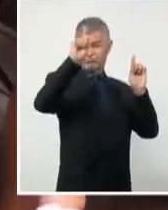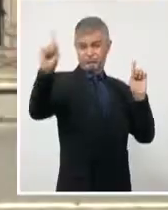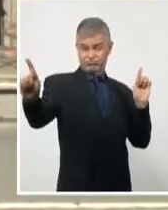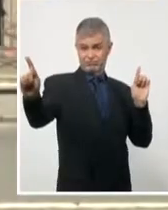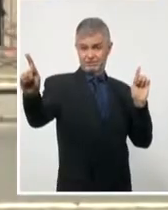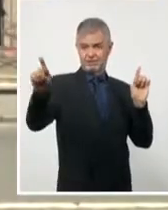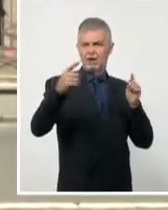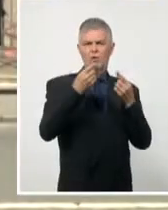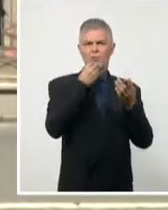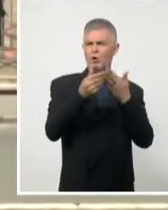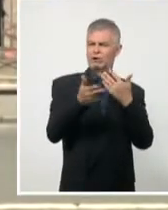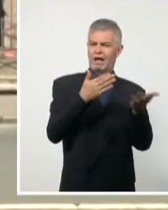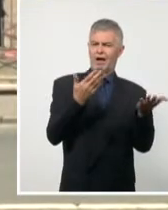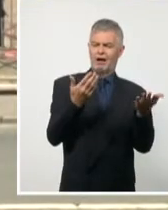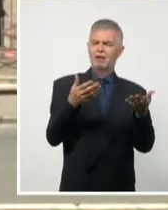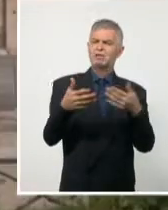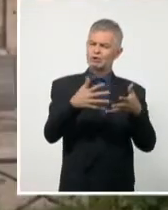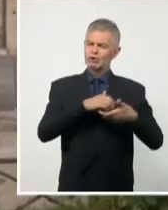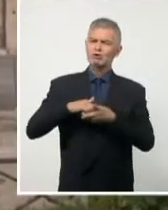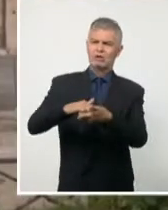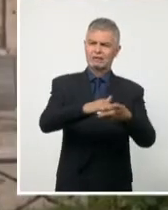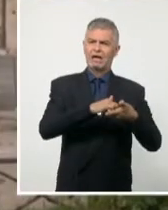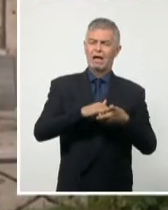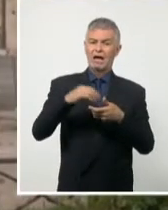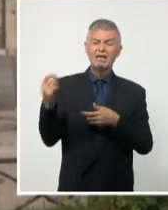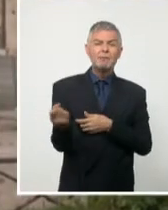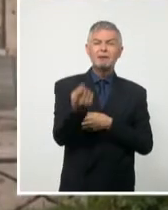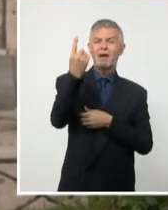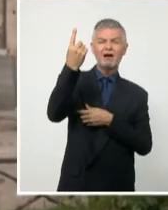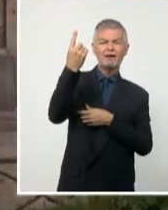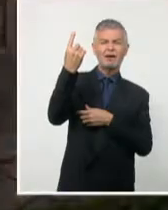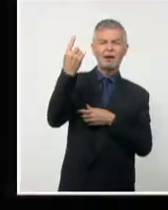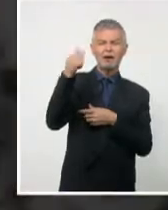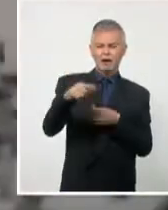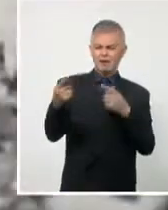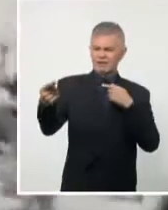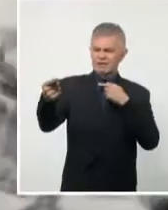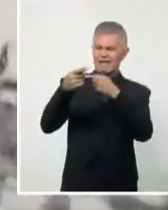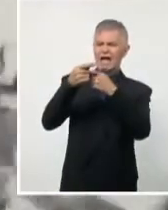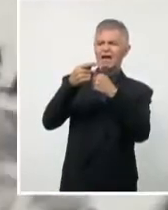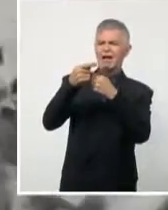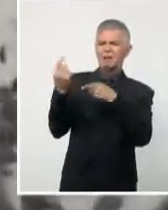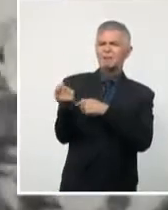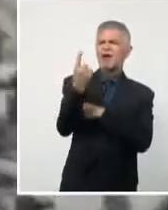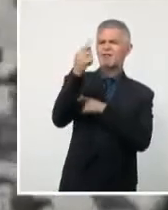solidaridad. Pero, ¿sería esta la única ocasión que hemos estado tan próximos?